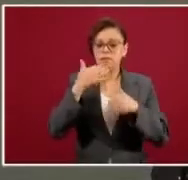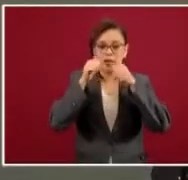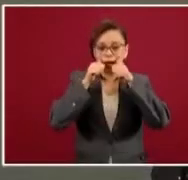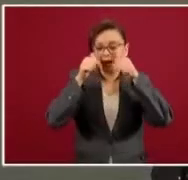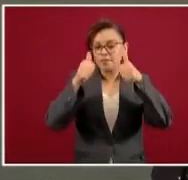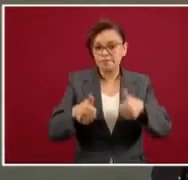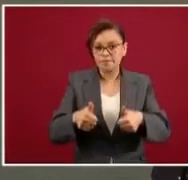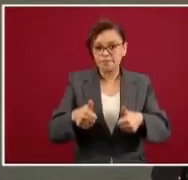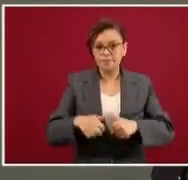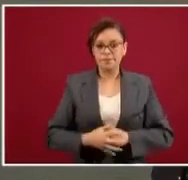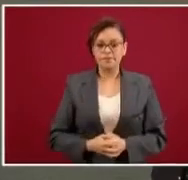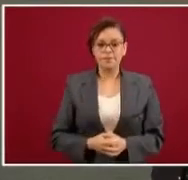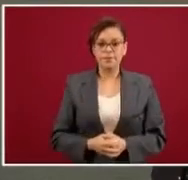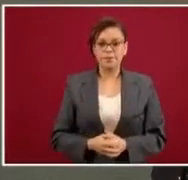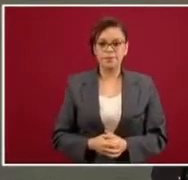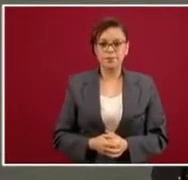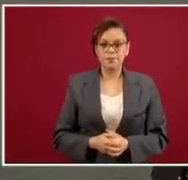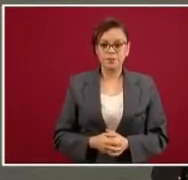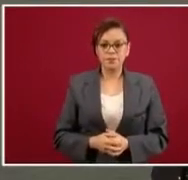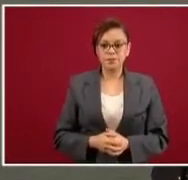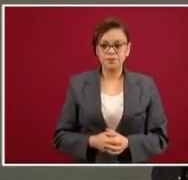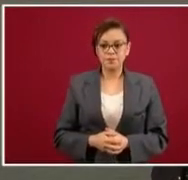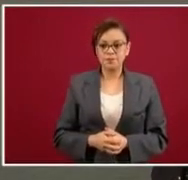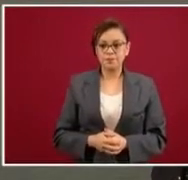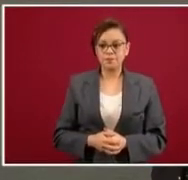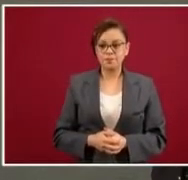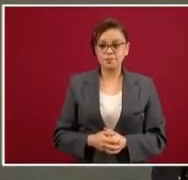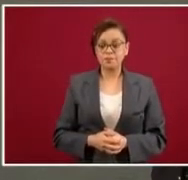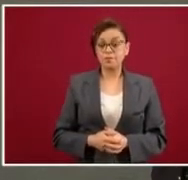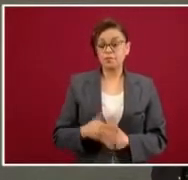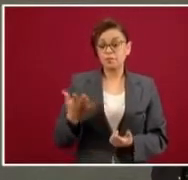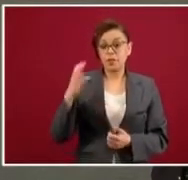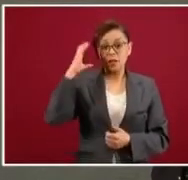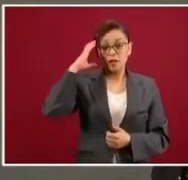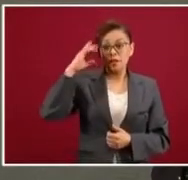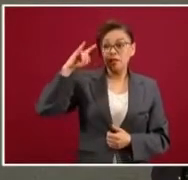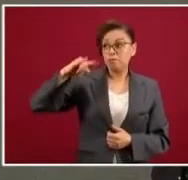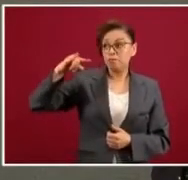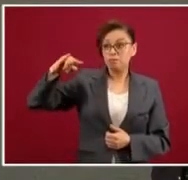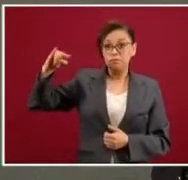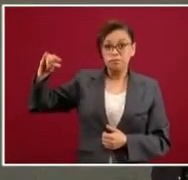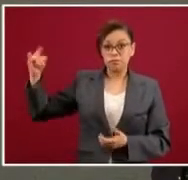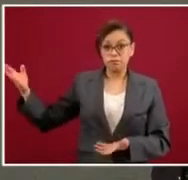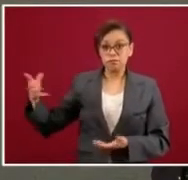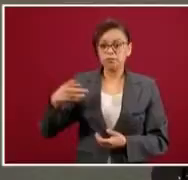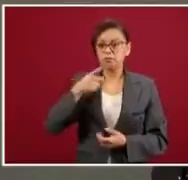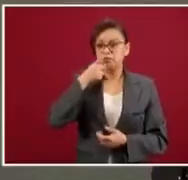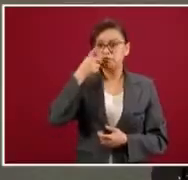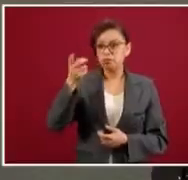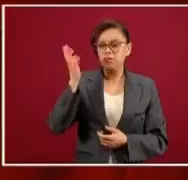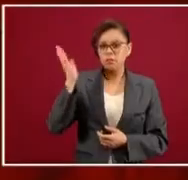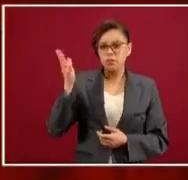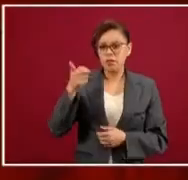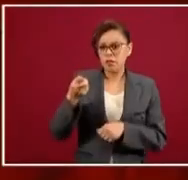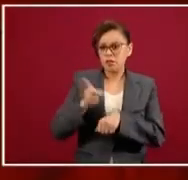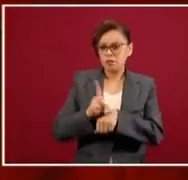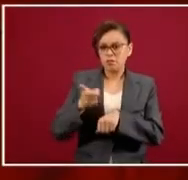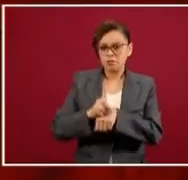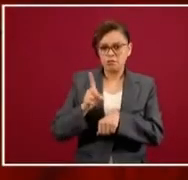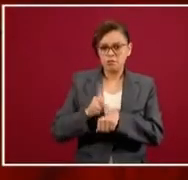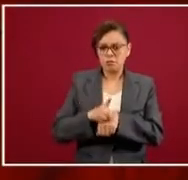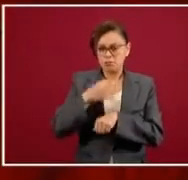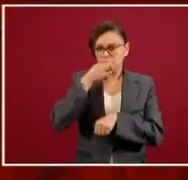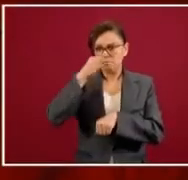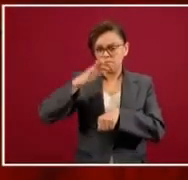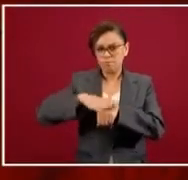Y respecto a las camas. Lo de las camas, los datos no necesitamos ningún promedio, los informamos cada día. Eso es lo que acaba de